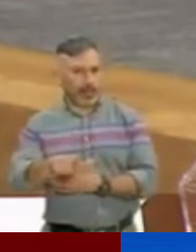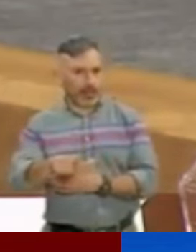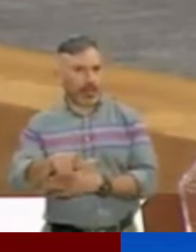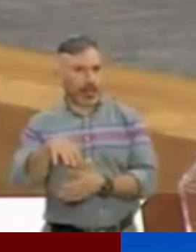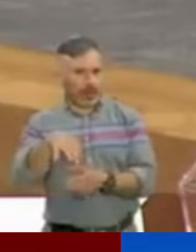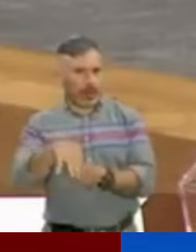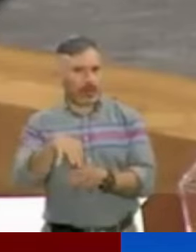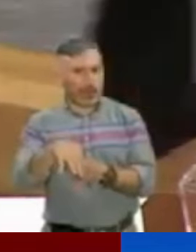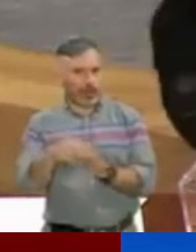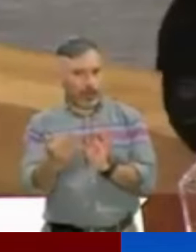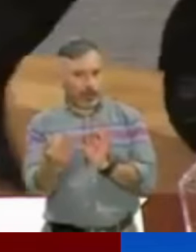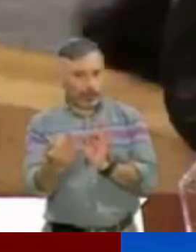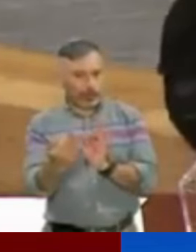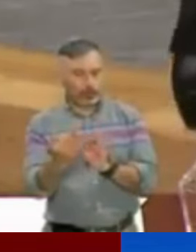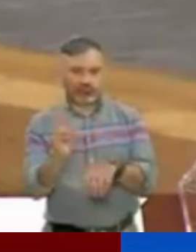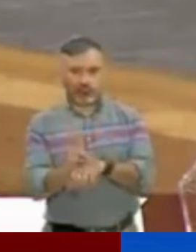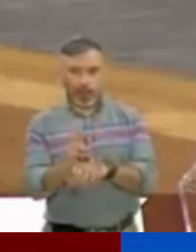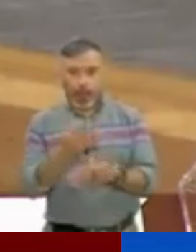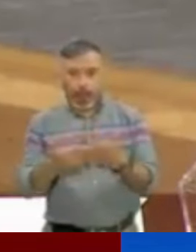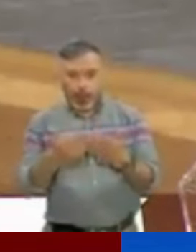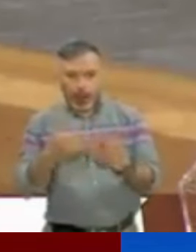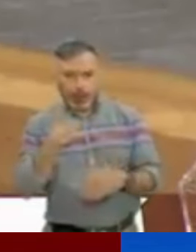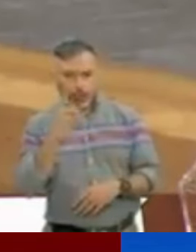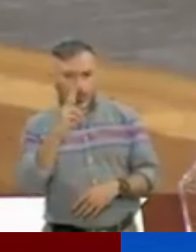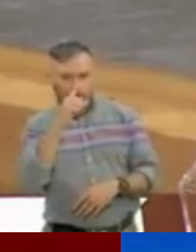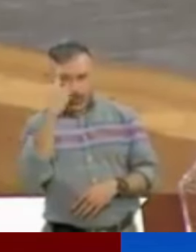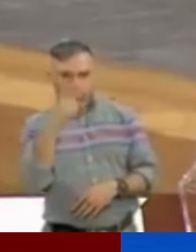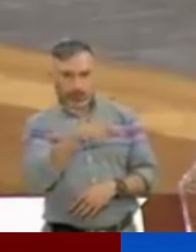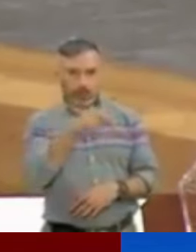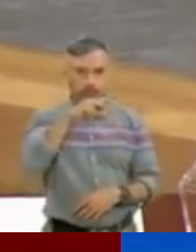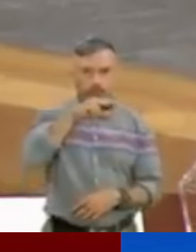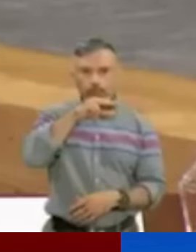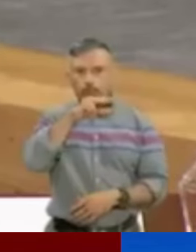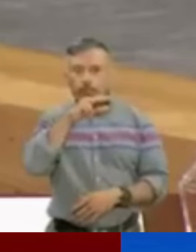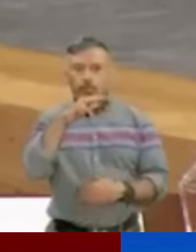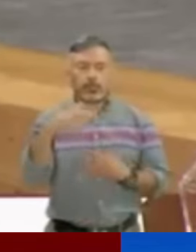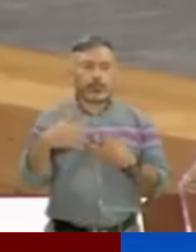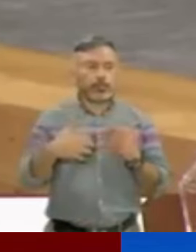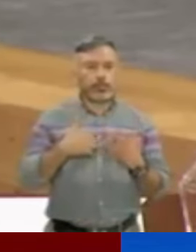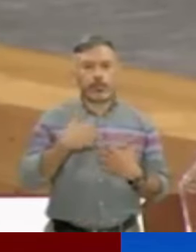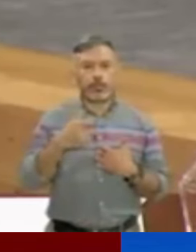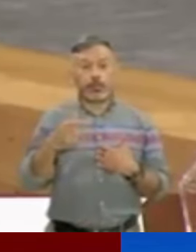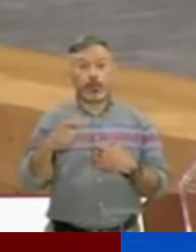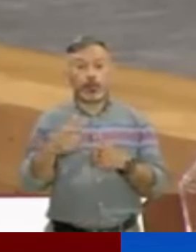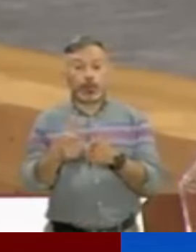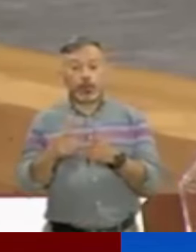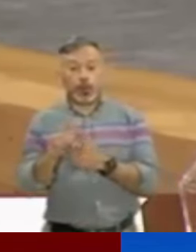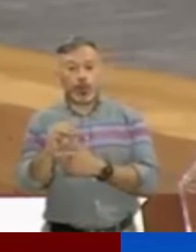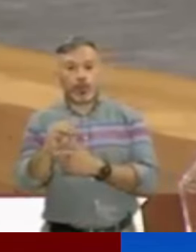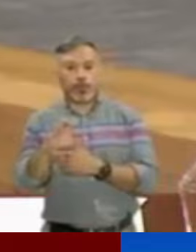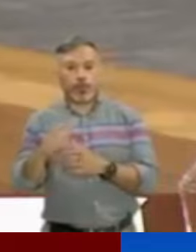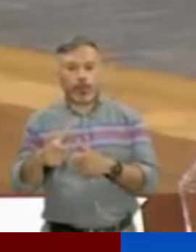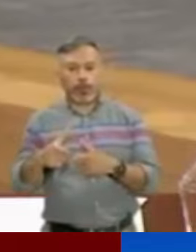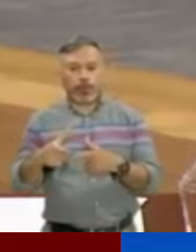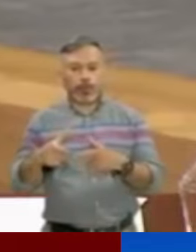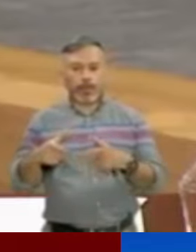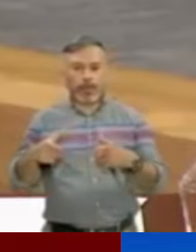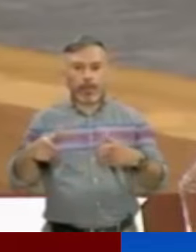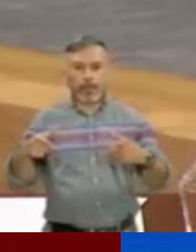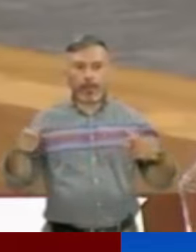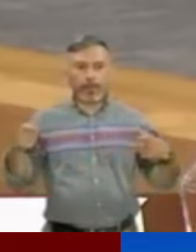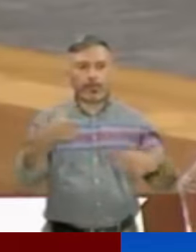dejan muestras de lo desesperados que están ante el crecimiento del movimiento ciudadano, de la alternativa que representa, no